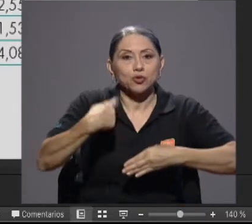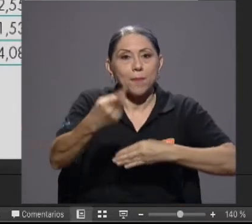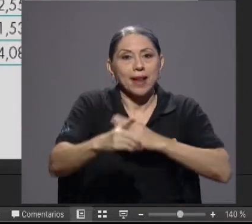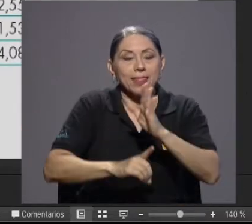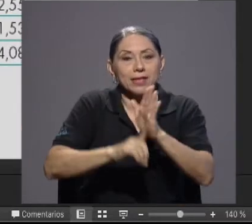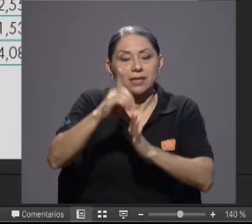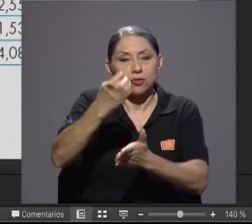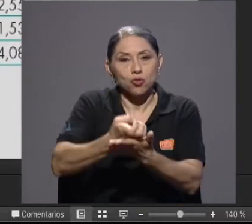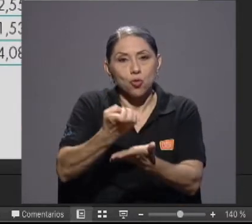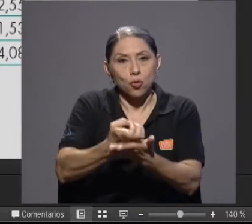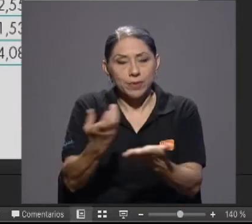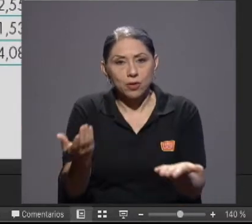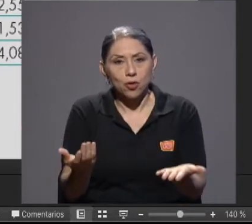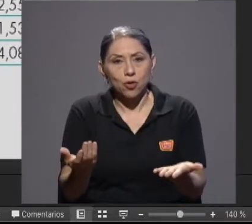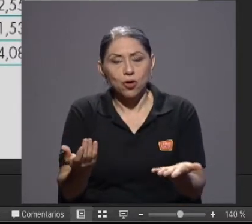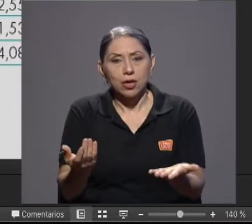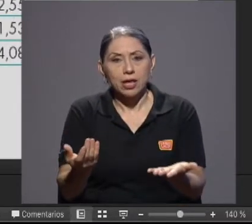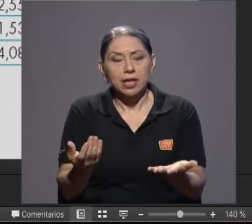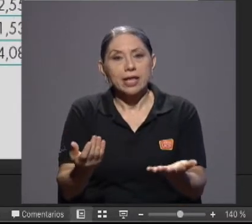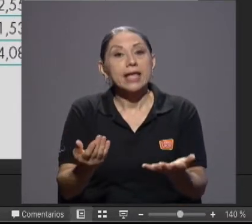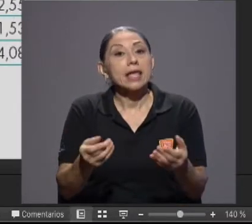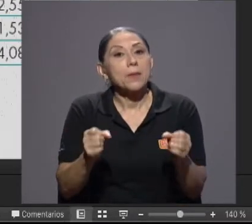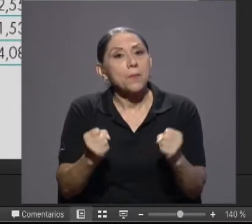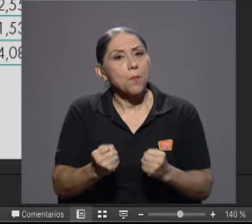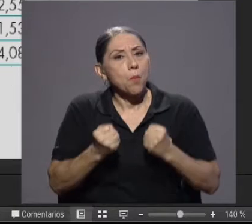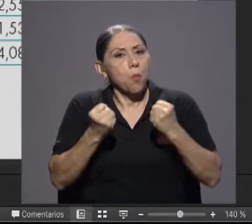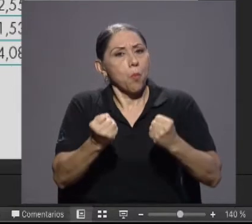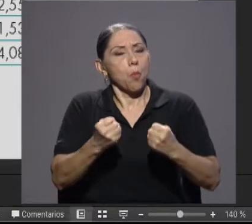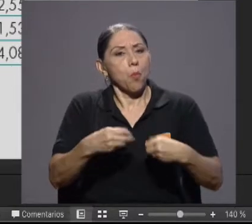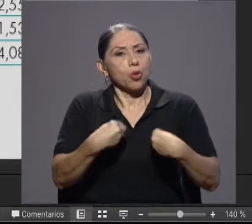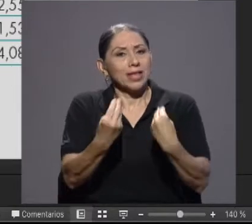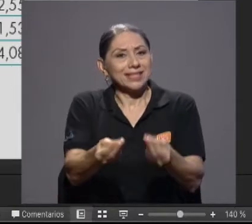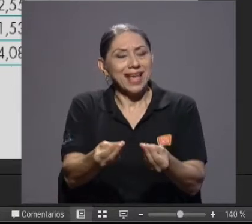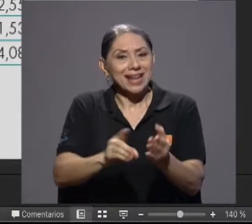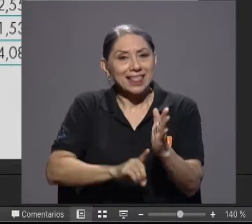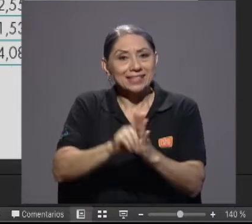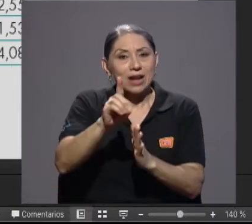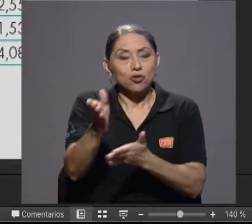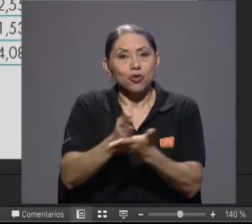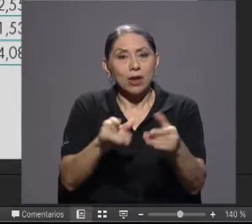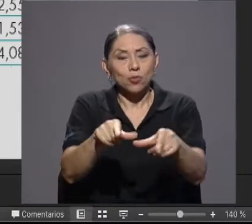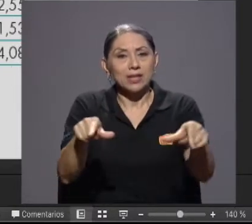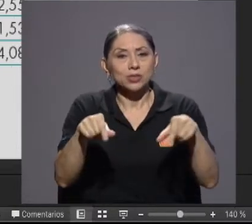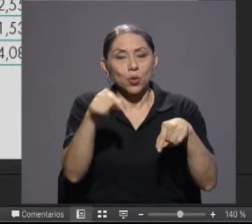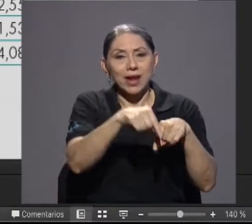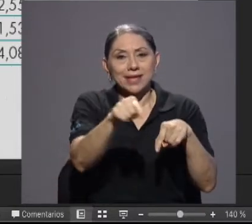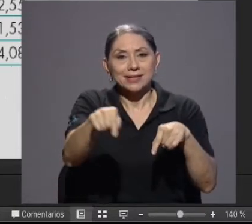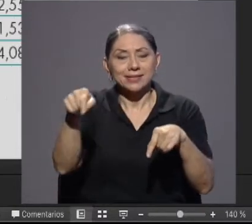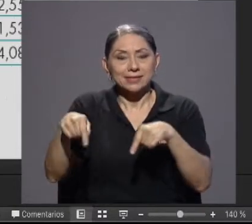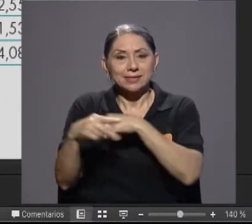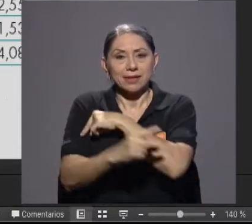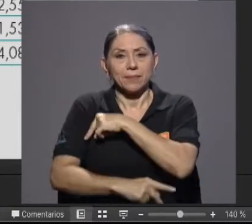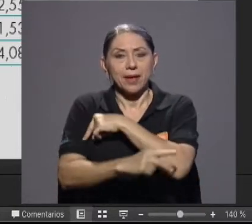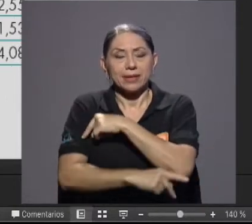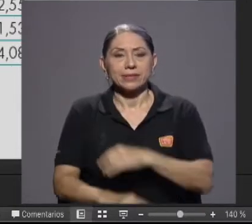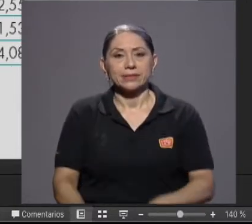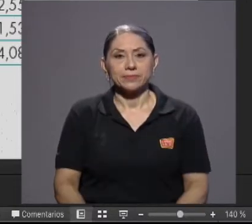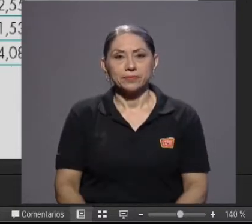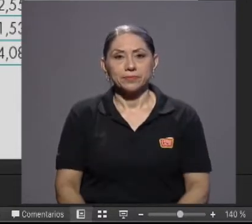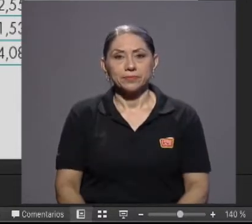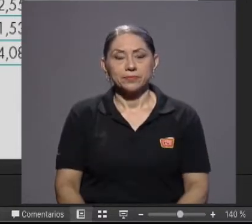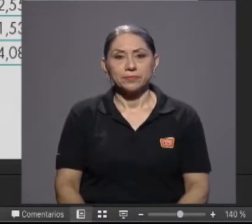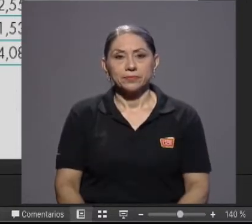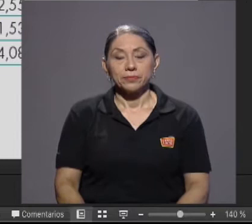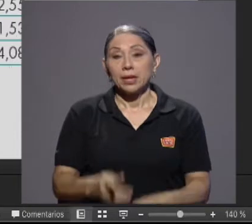desarrollo económico y potenciar el desarrollo de algunas zonas en el país. Esto nuevamente vuelvo